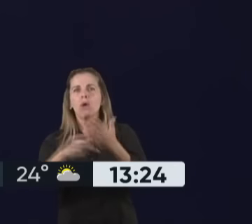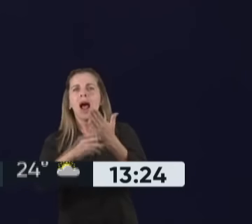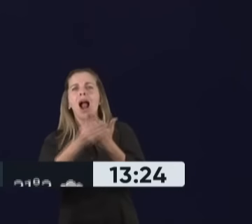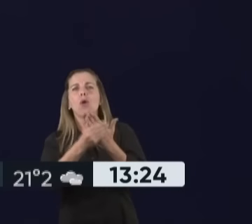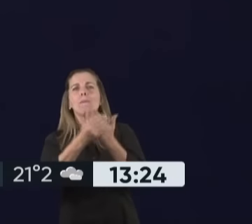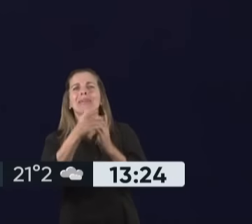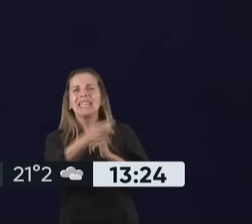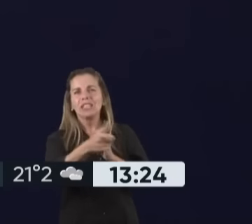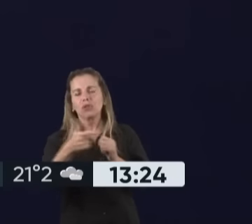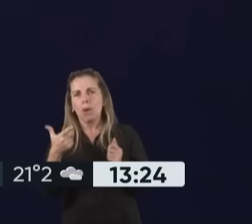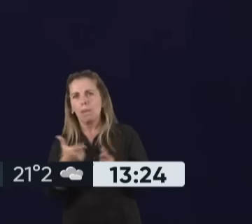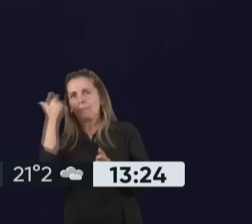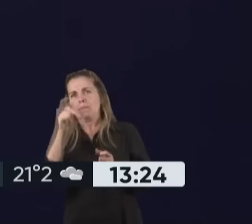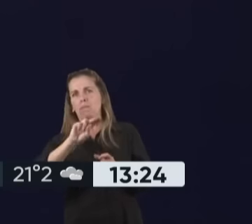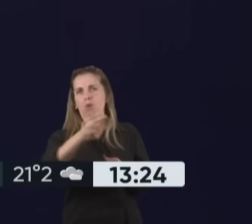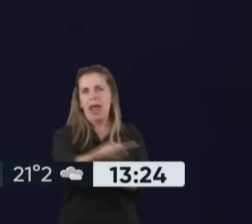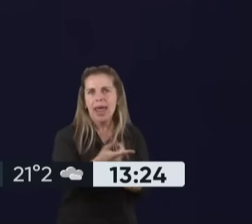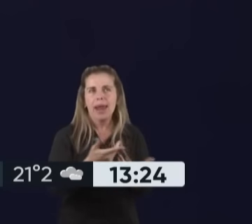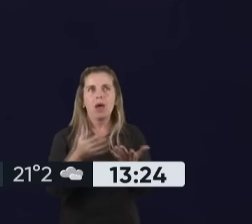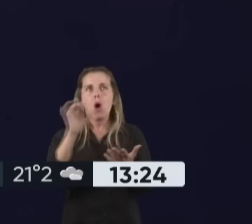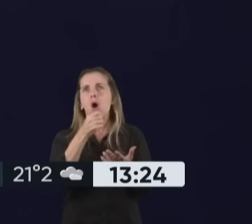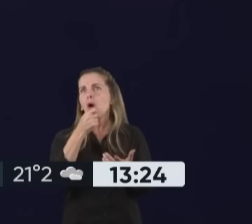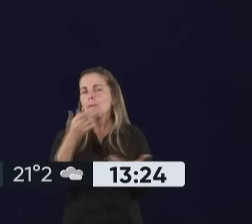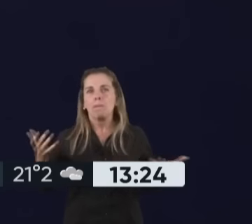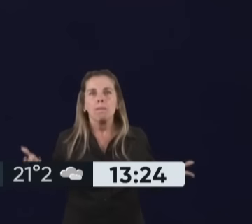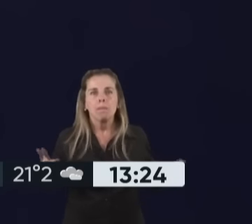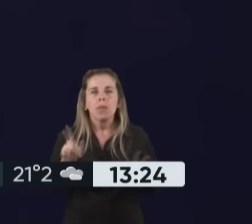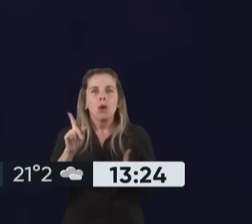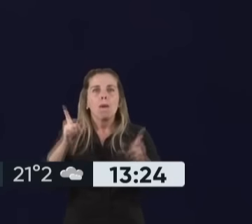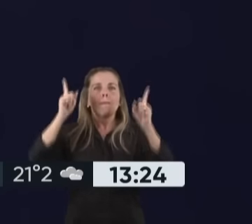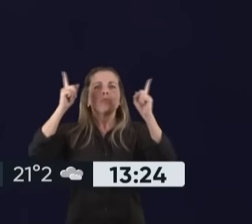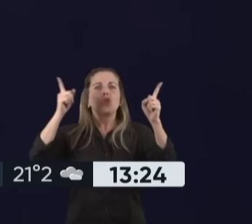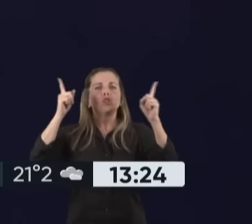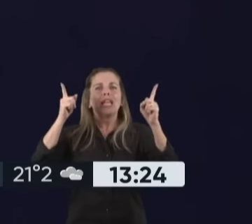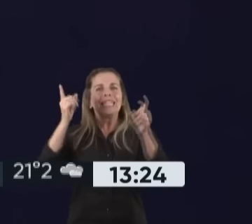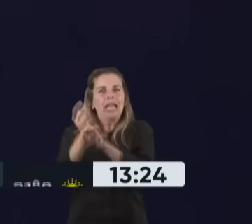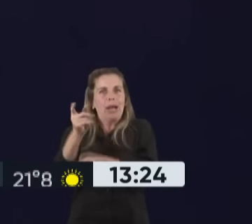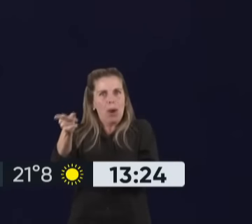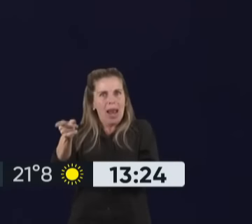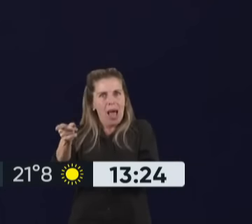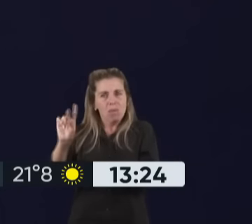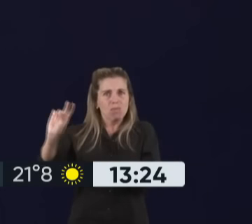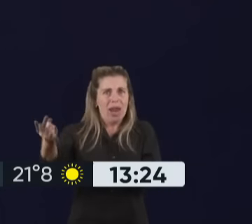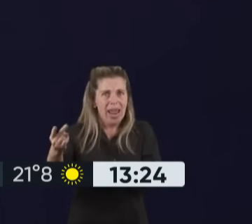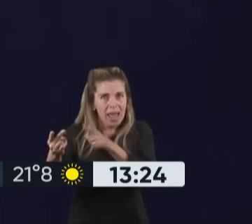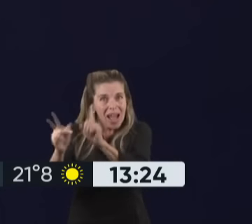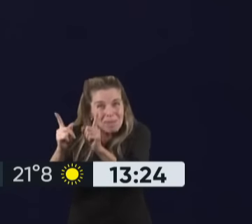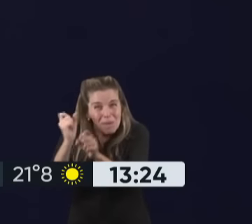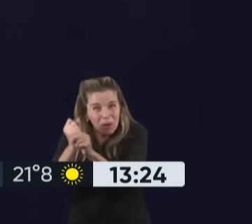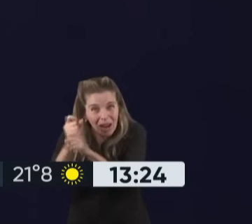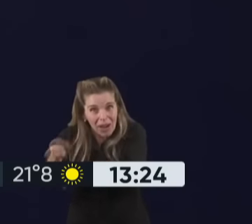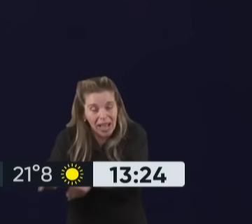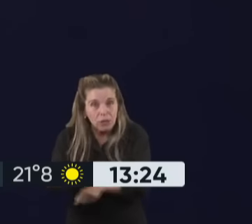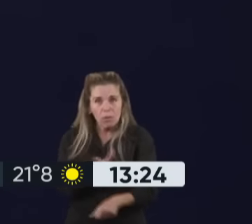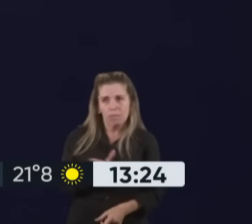matan, por ejemplo, a un miembro de un establecimiento educativo de enseñanza en su condición, en ese